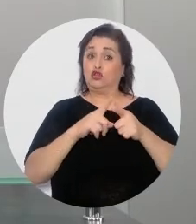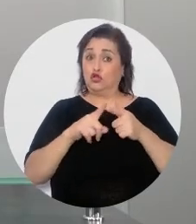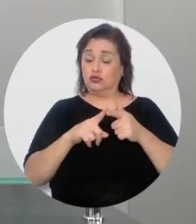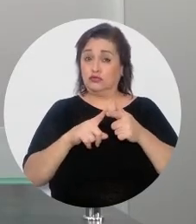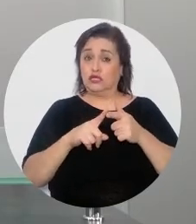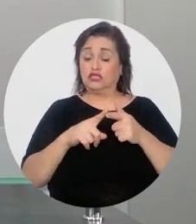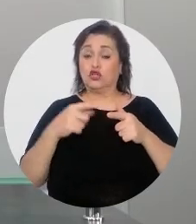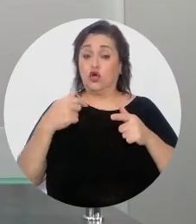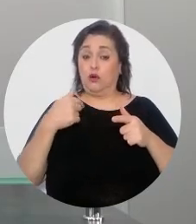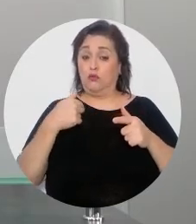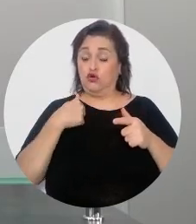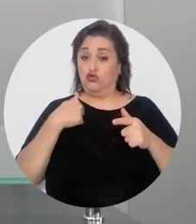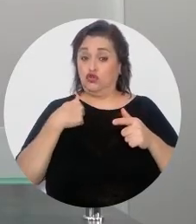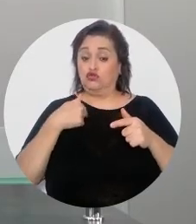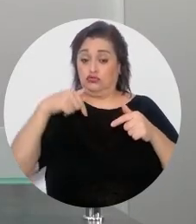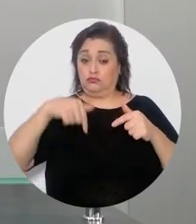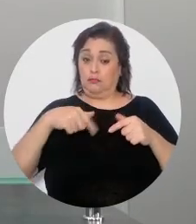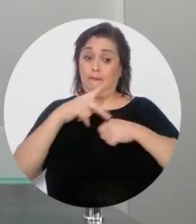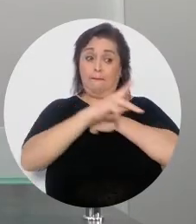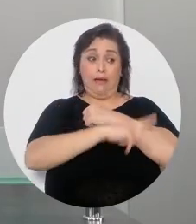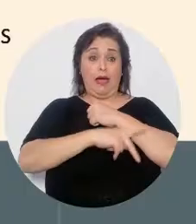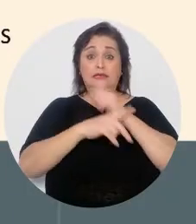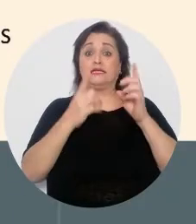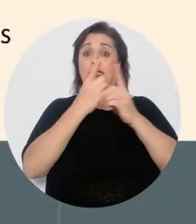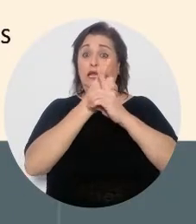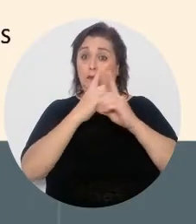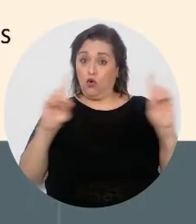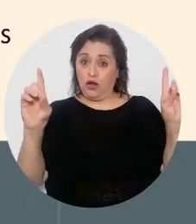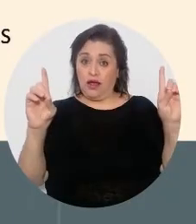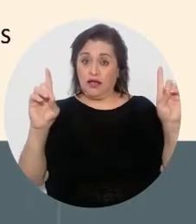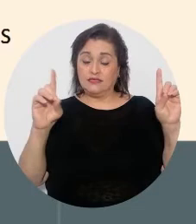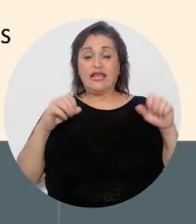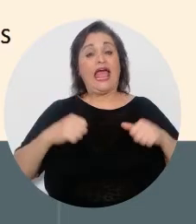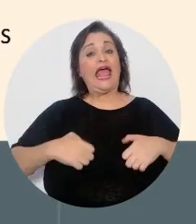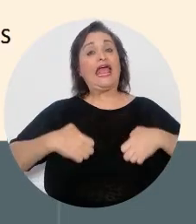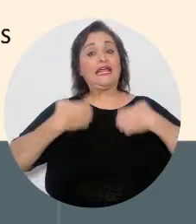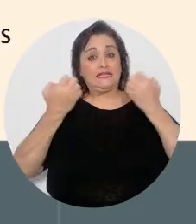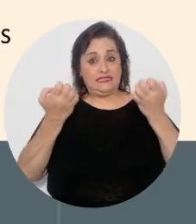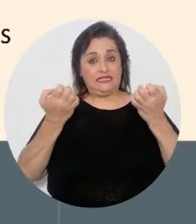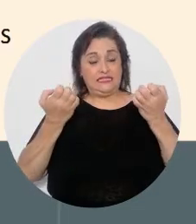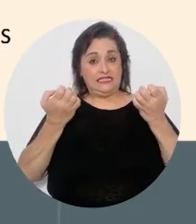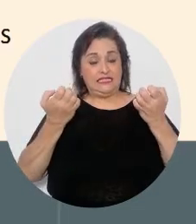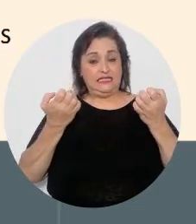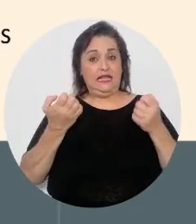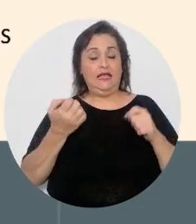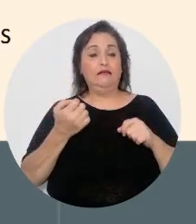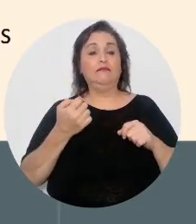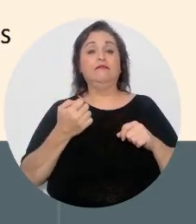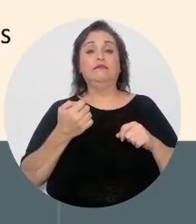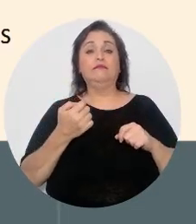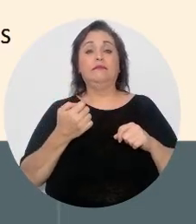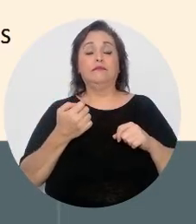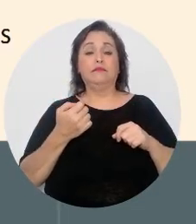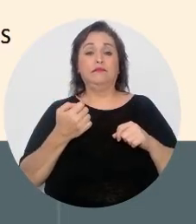Partamos de que, como nos encontramos en una democracia, existe o rige en